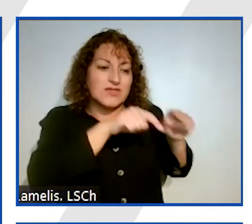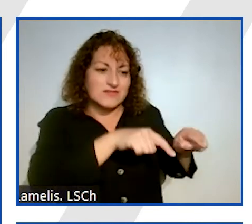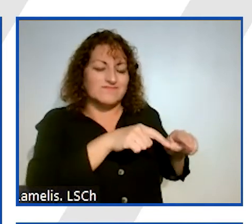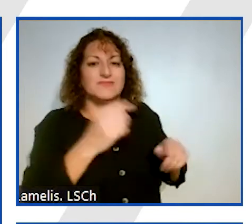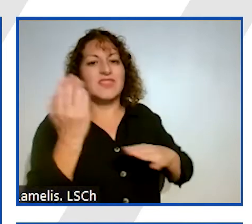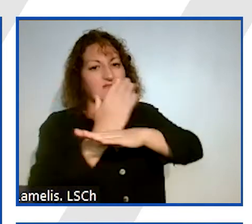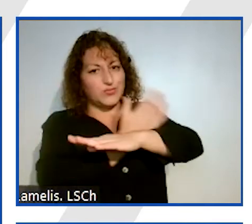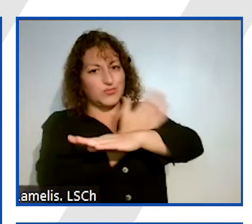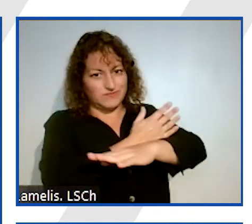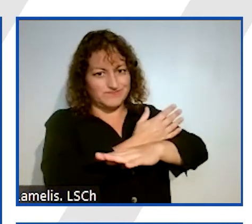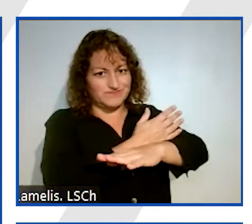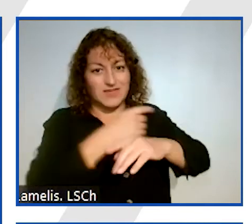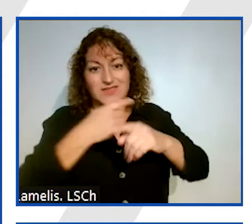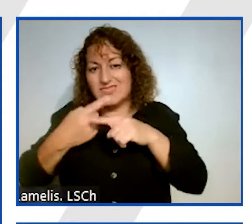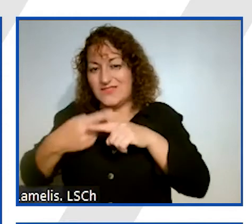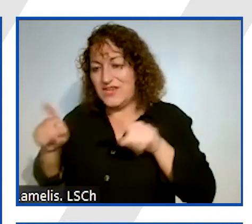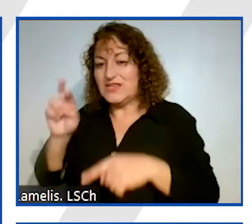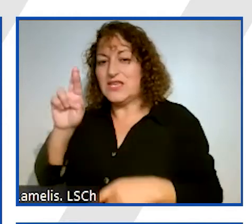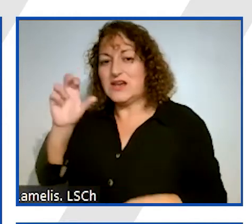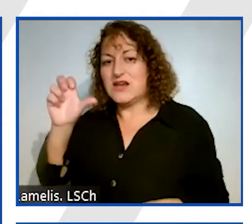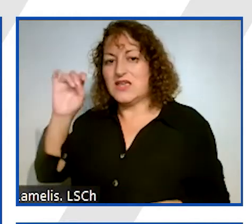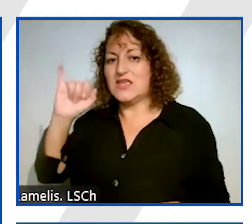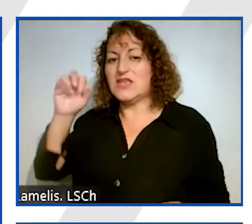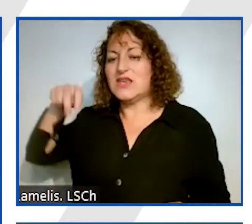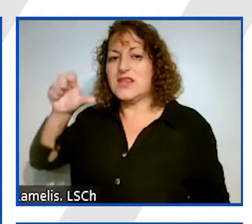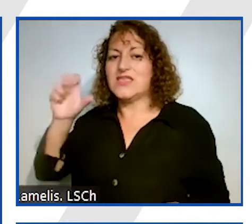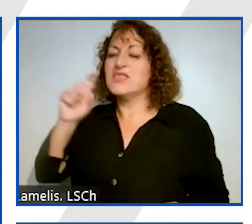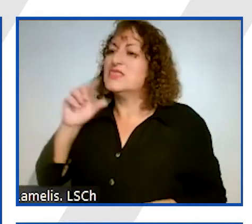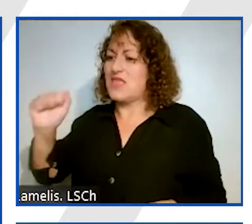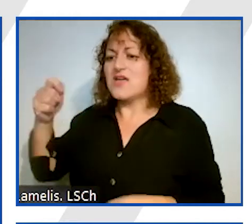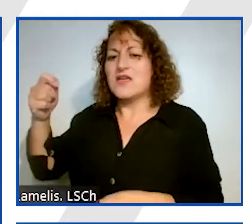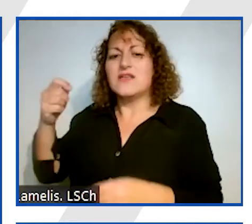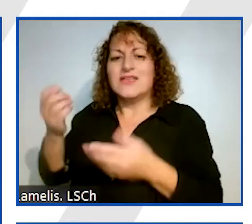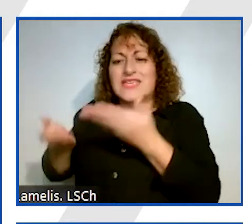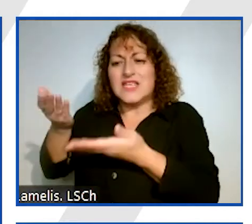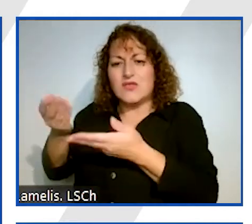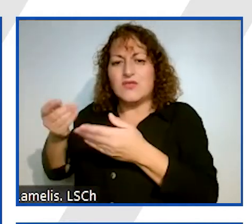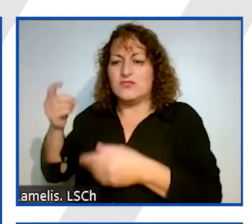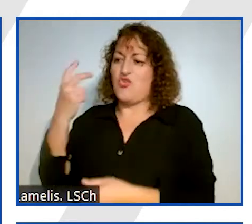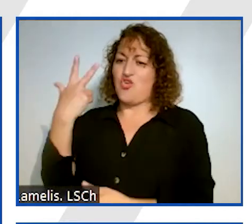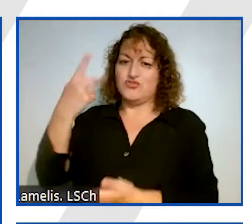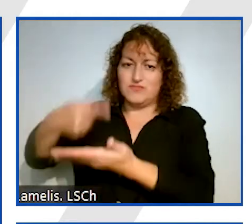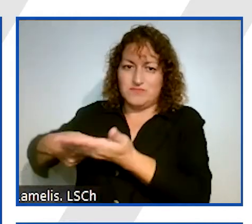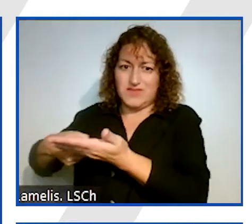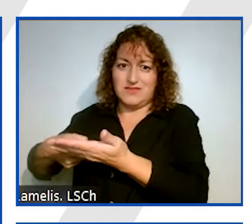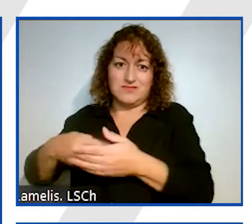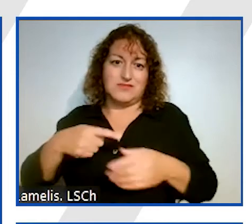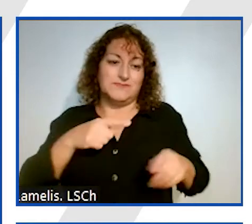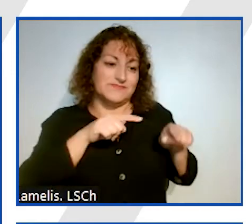Y le están dando una reineta fileteada por 8.000 pesos versus el kilo de pollo a 3.500.